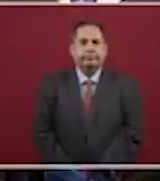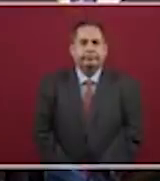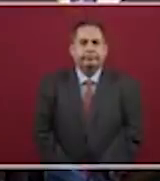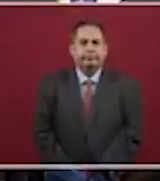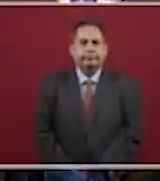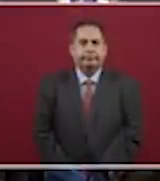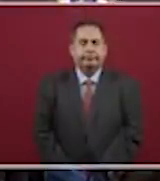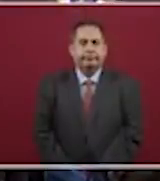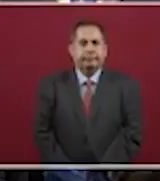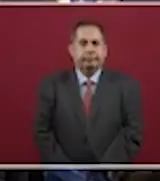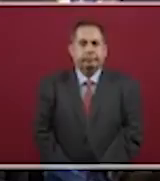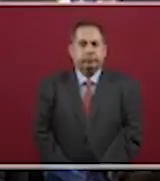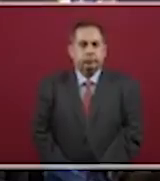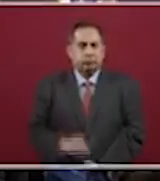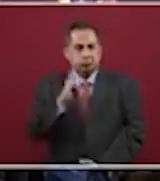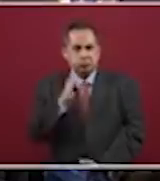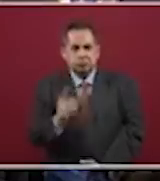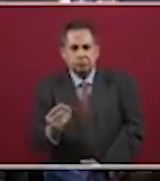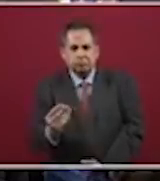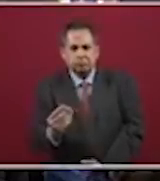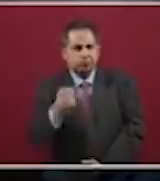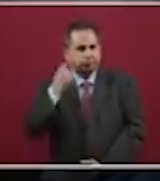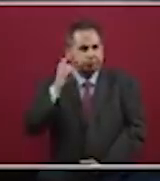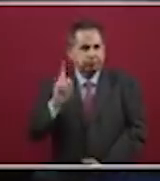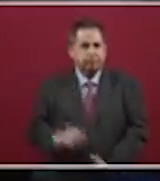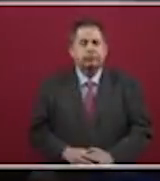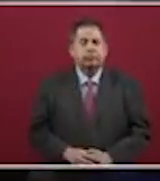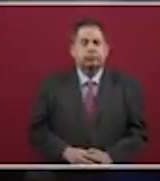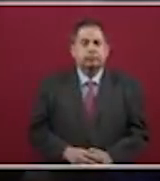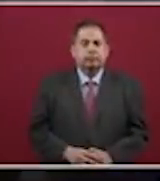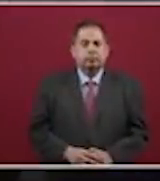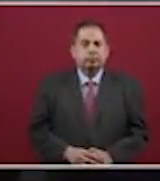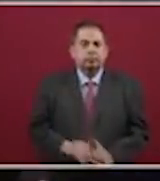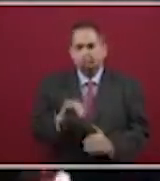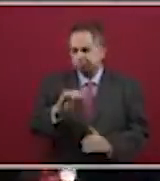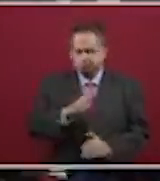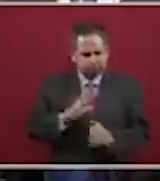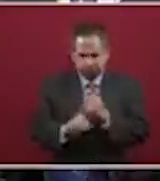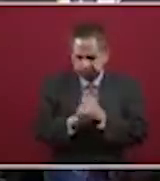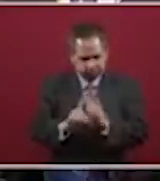gobierno está enfocado en rescatar a Pemex. ¿Hay un plan específico? Sí, no hay ningún problema.